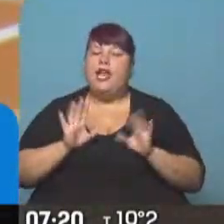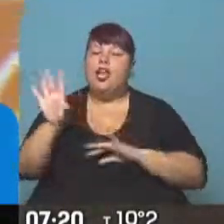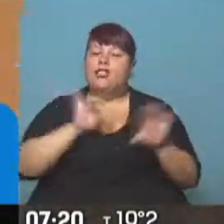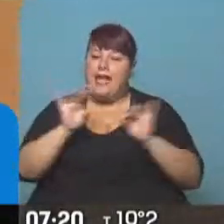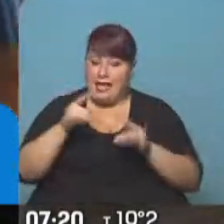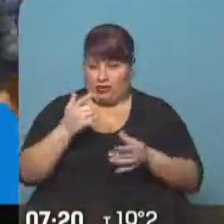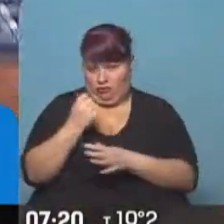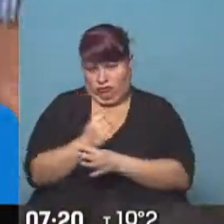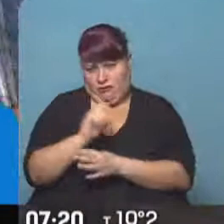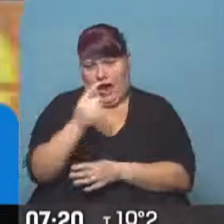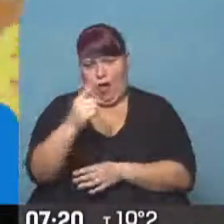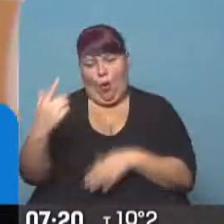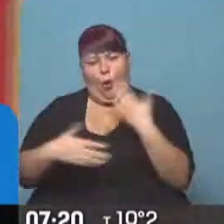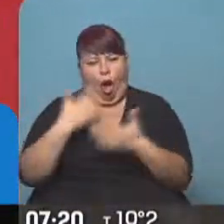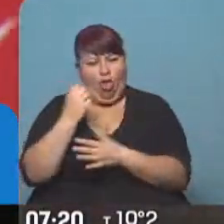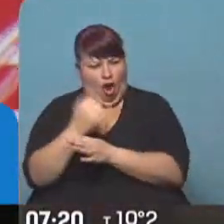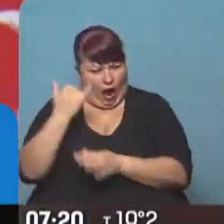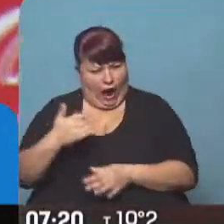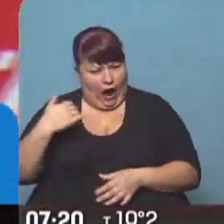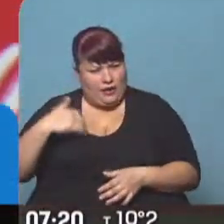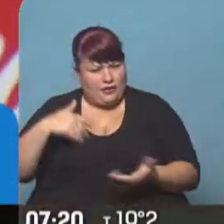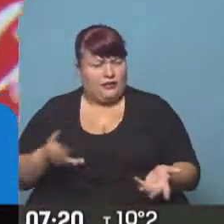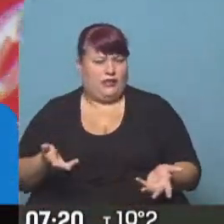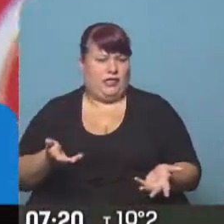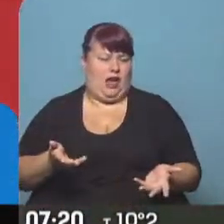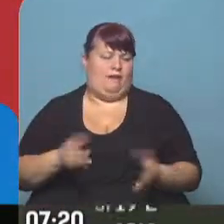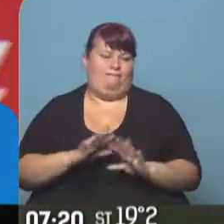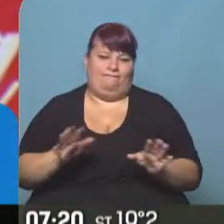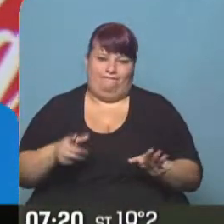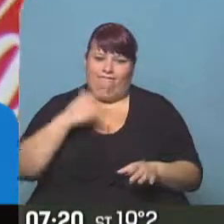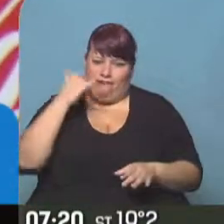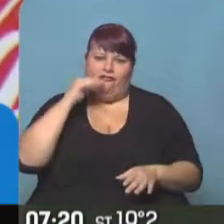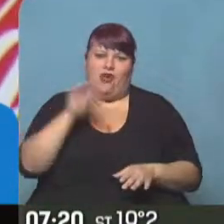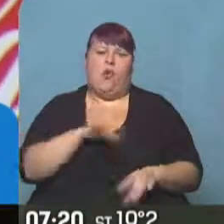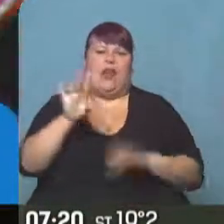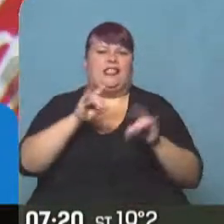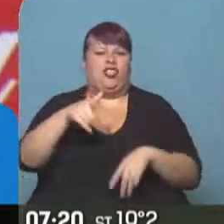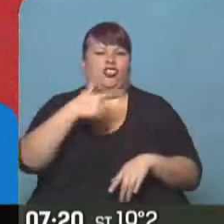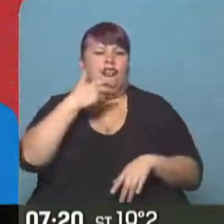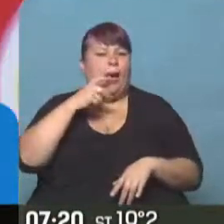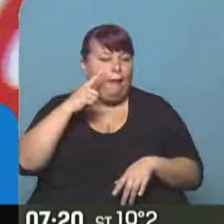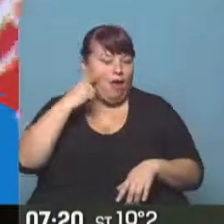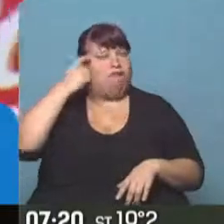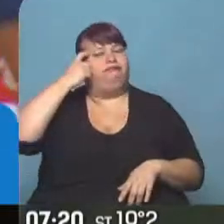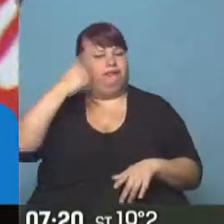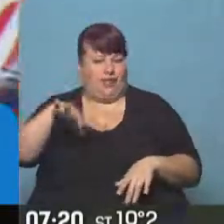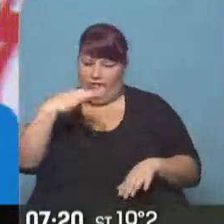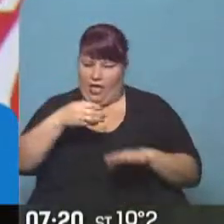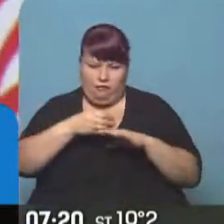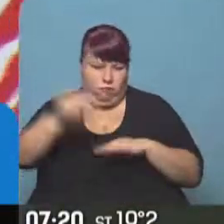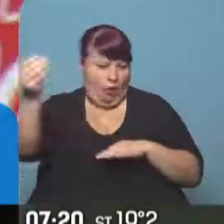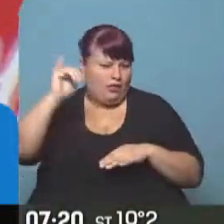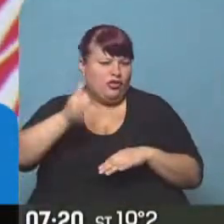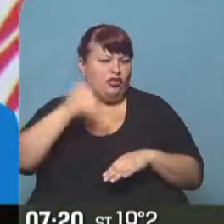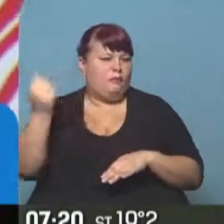con la jerarquía individual que tiene la Argentina, que tiene la selección de Sampaoli, uno imagina que tiene que tener un lugar